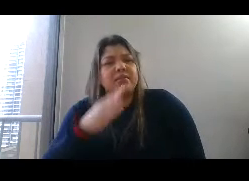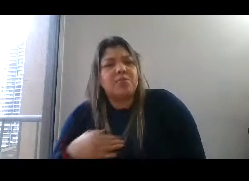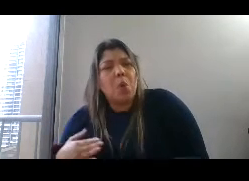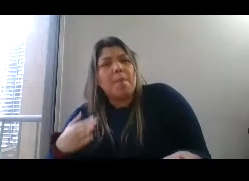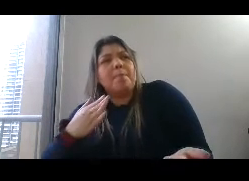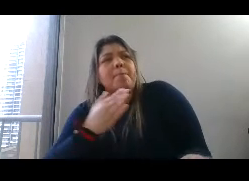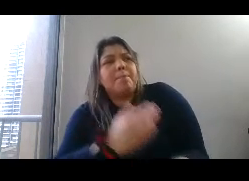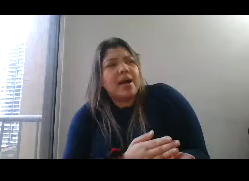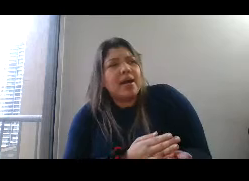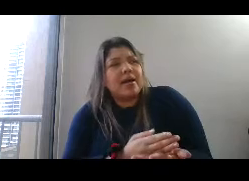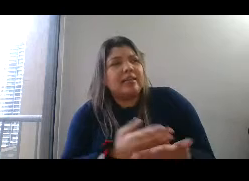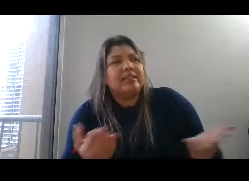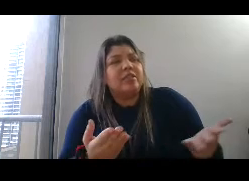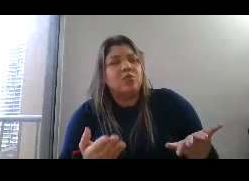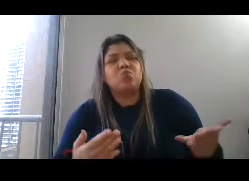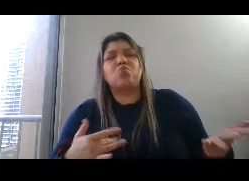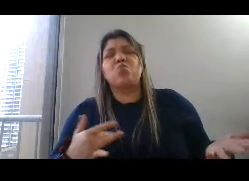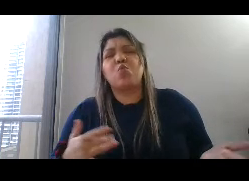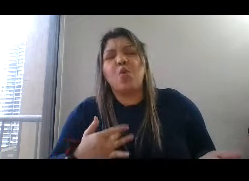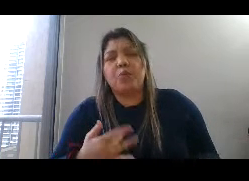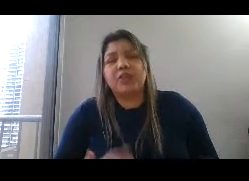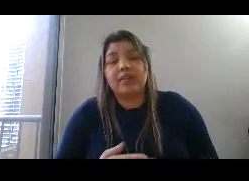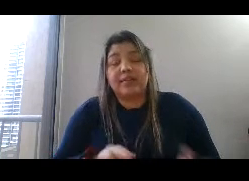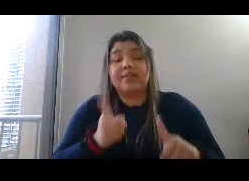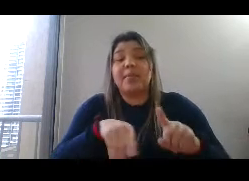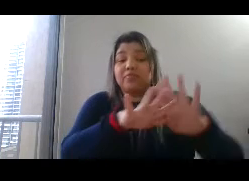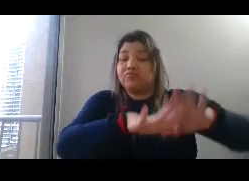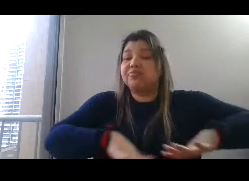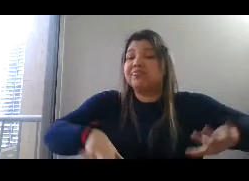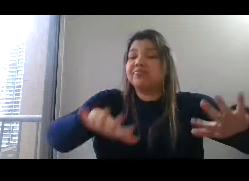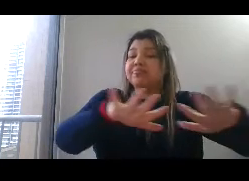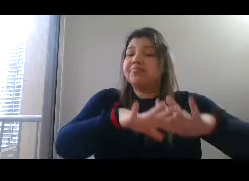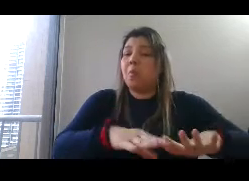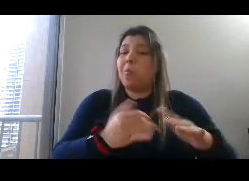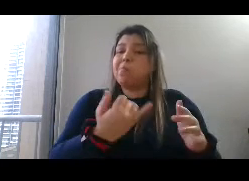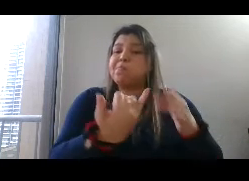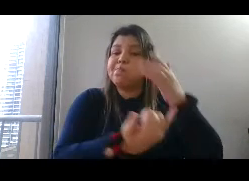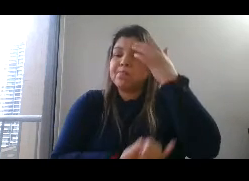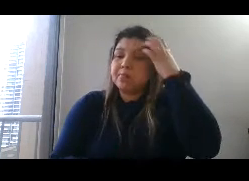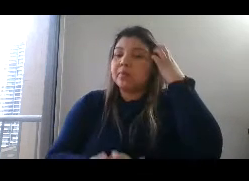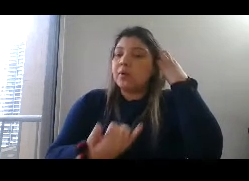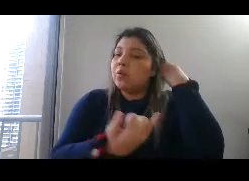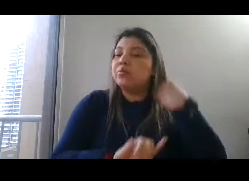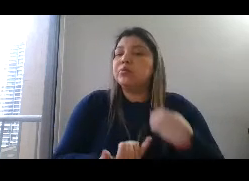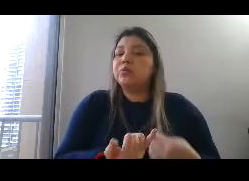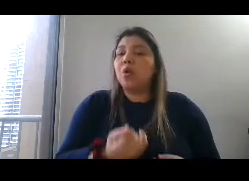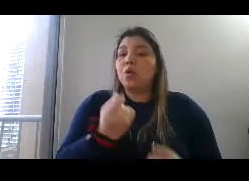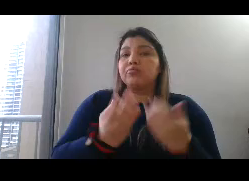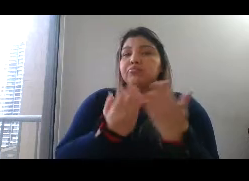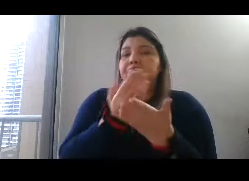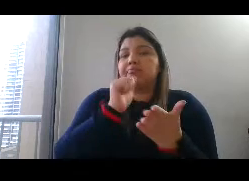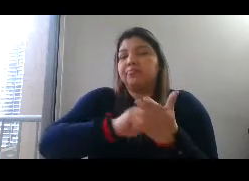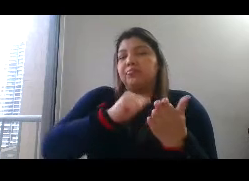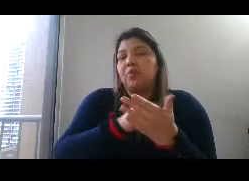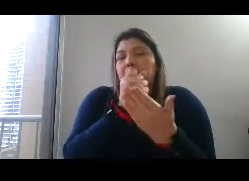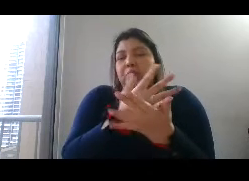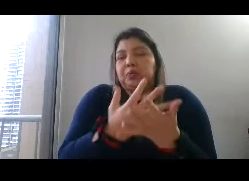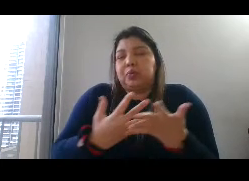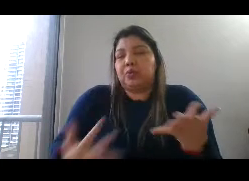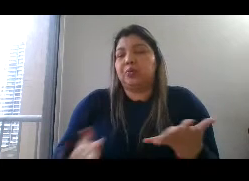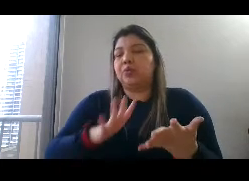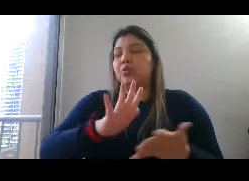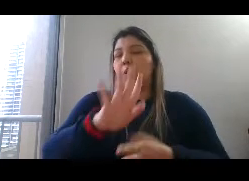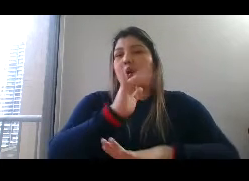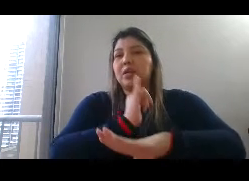la capacidad instalada que tiene la institución de salud, cuál es la disponibilidad de recursos que tiene la institución para